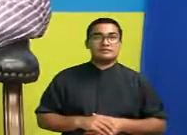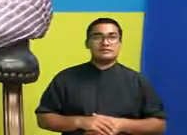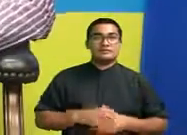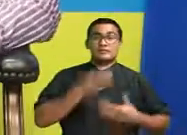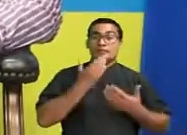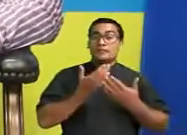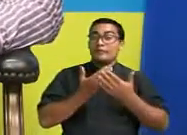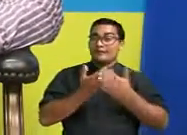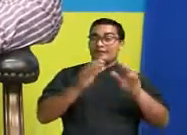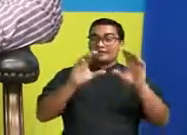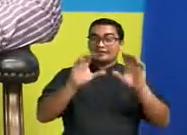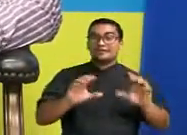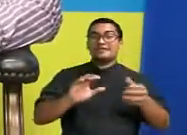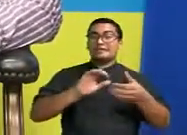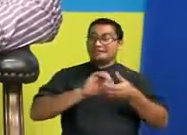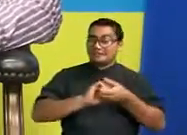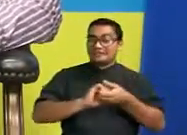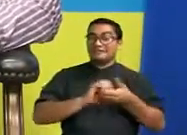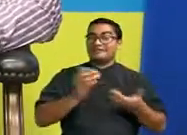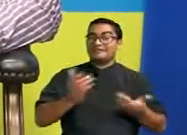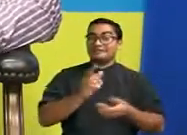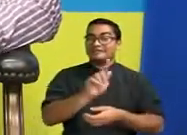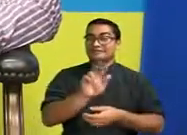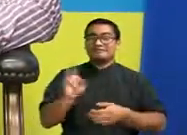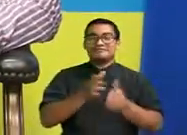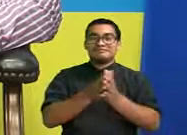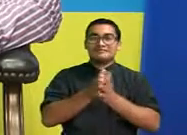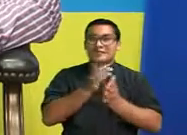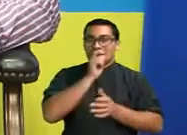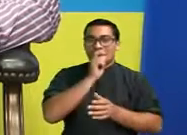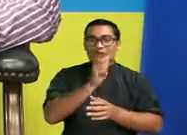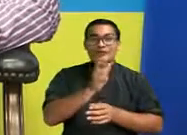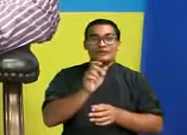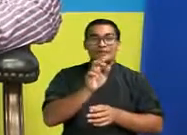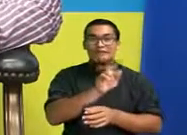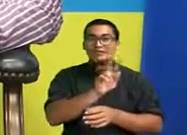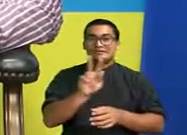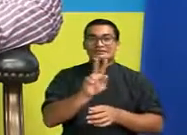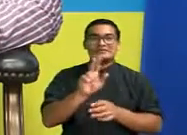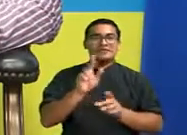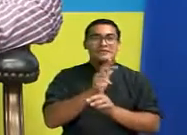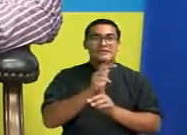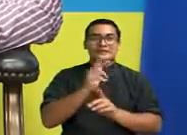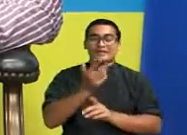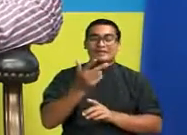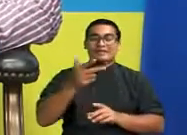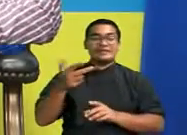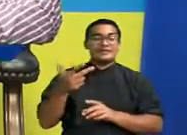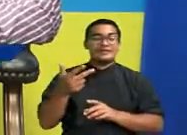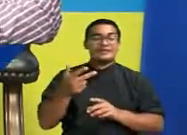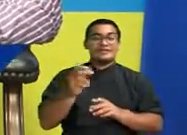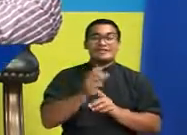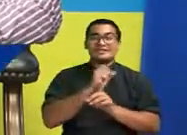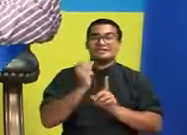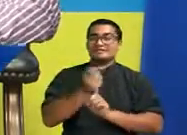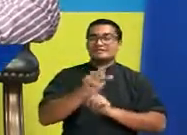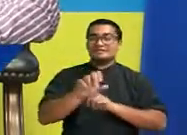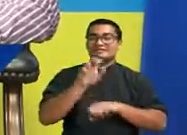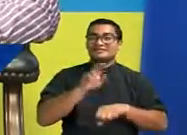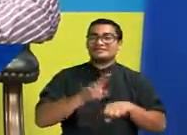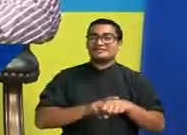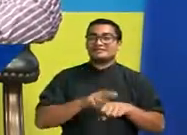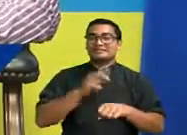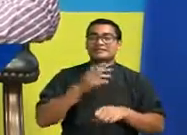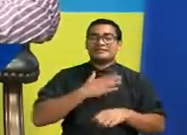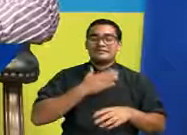Buenas tardes, amigos televidentes. Muchas gracias por su fiel sintonía. El canal 98, el canal parlamentario, el canal de la Asamblea Nacional.